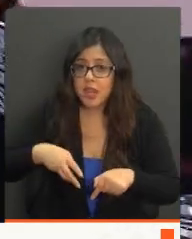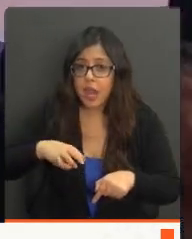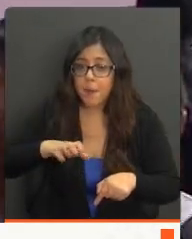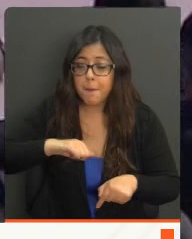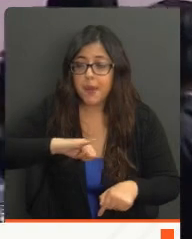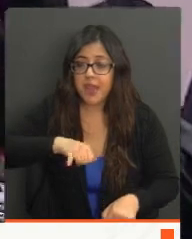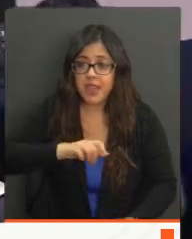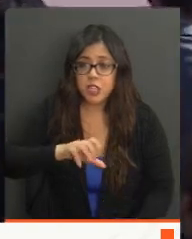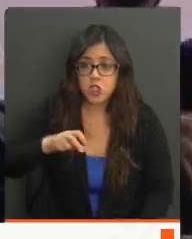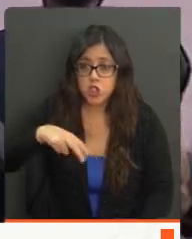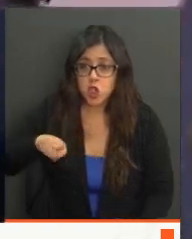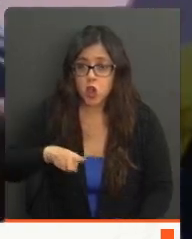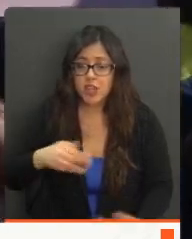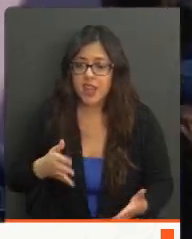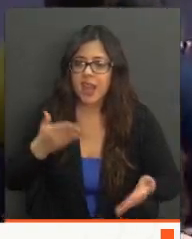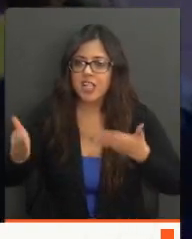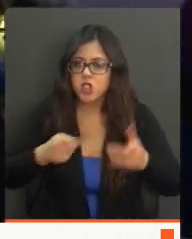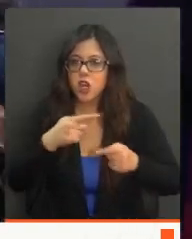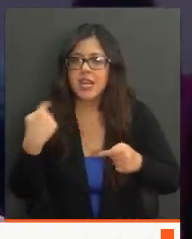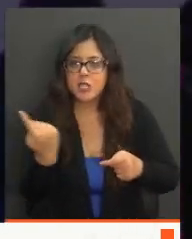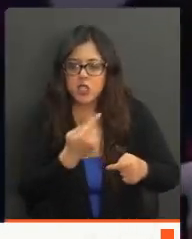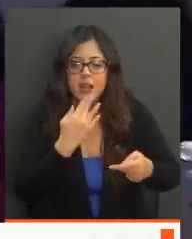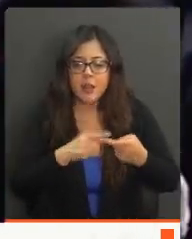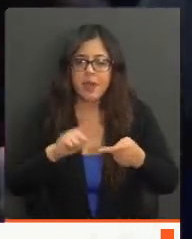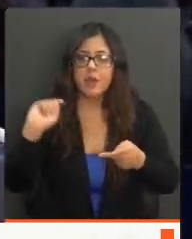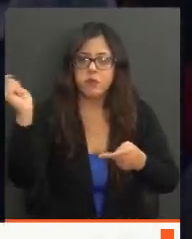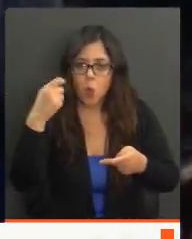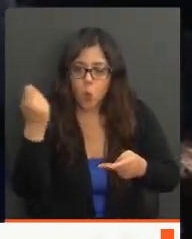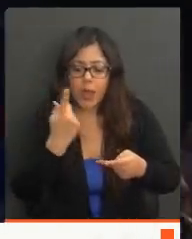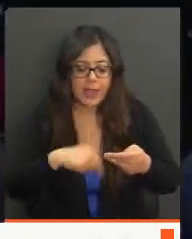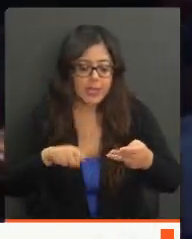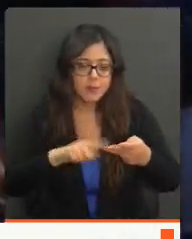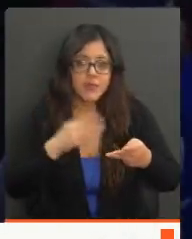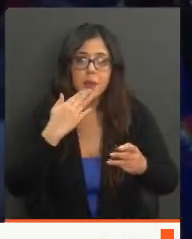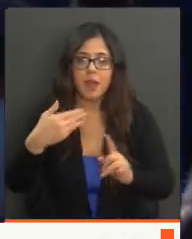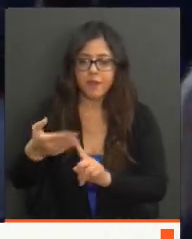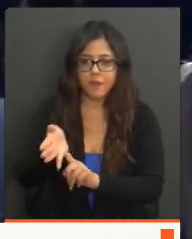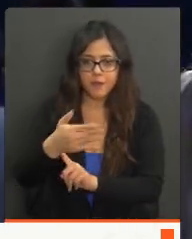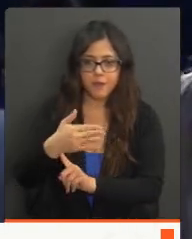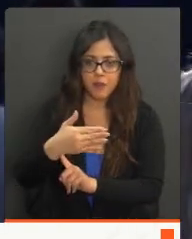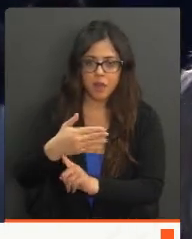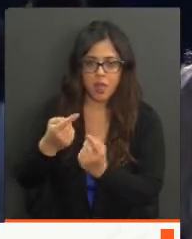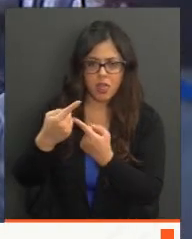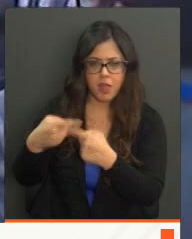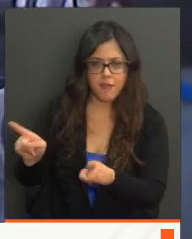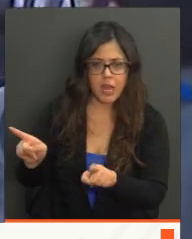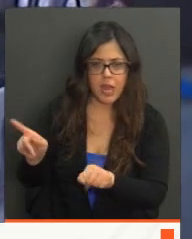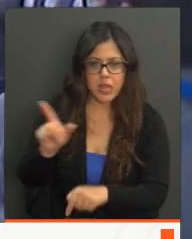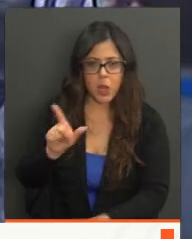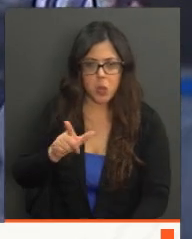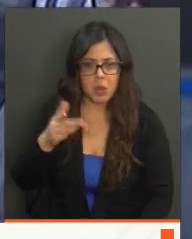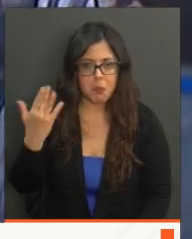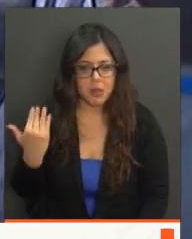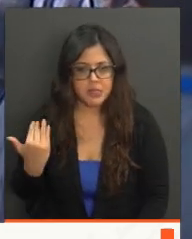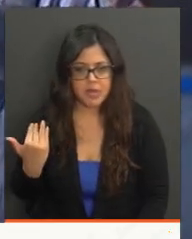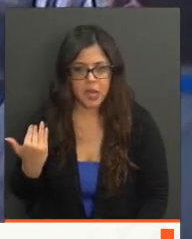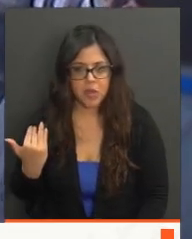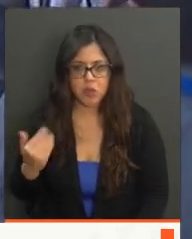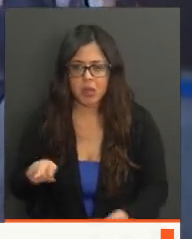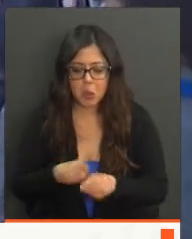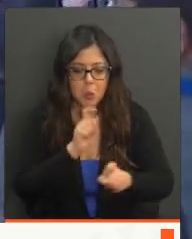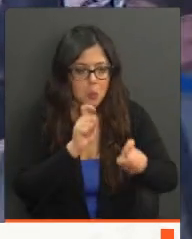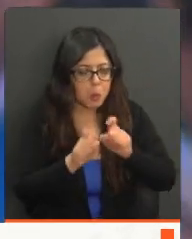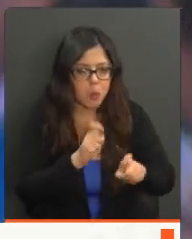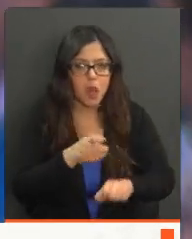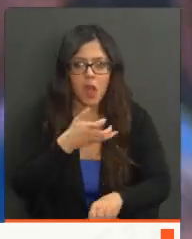se entonó el himno nacional e incluso también estaba la bandera chilena, muy en contraste respecto a lo ocurrido el lunes, que se desató muchas críticas